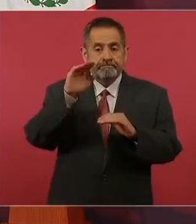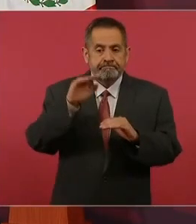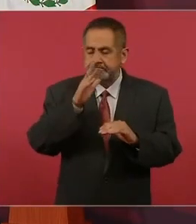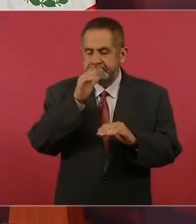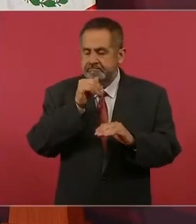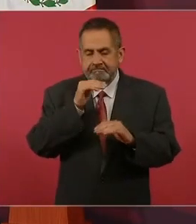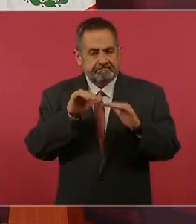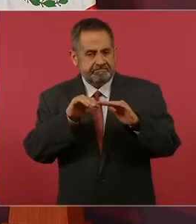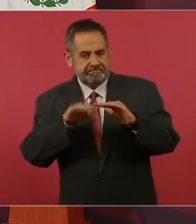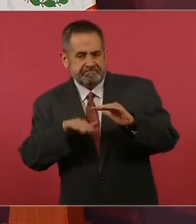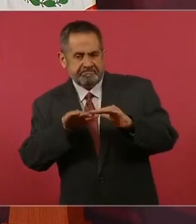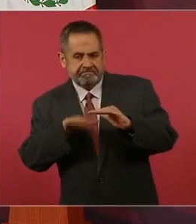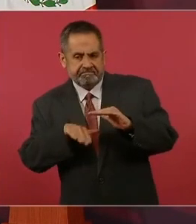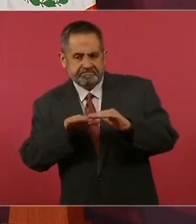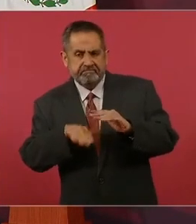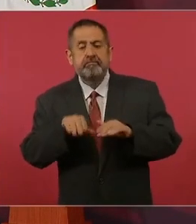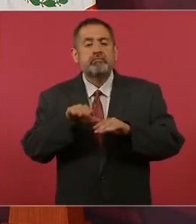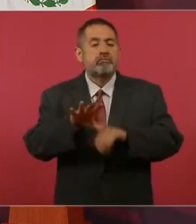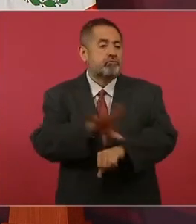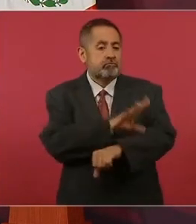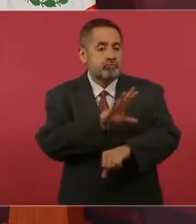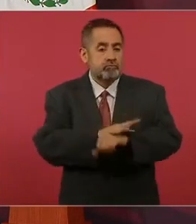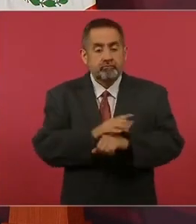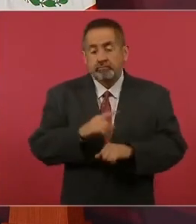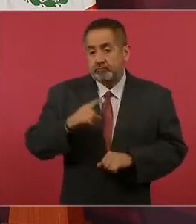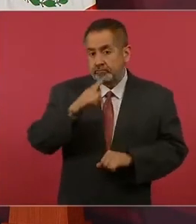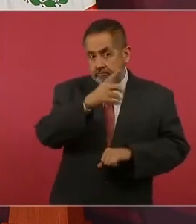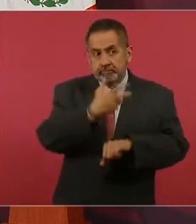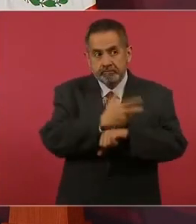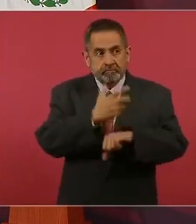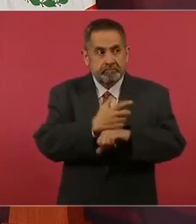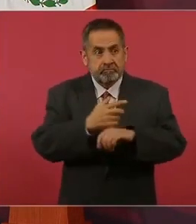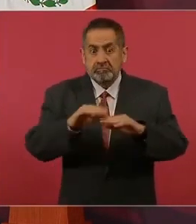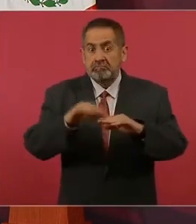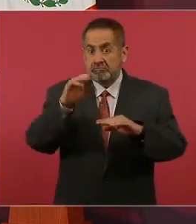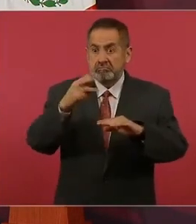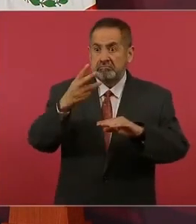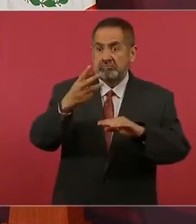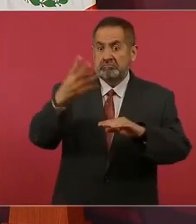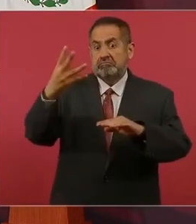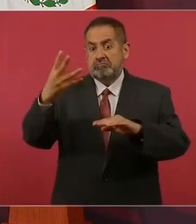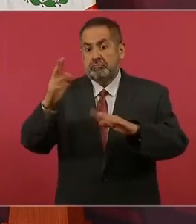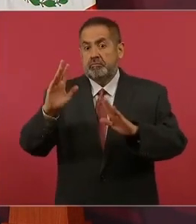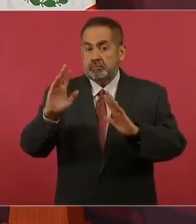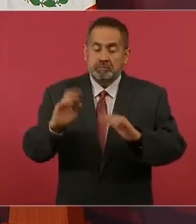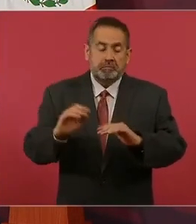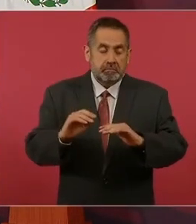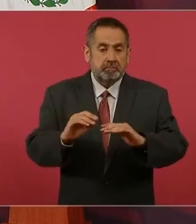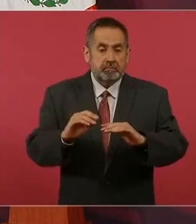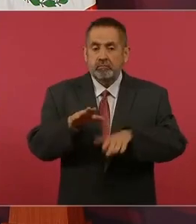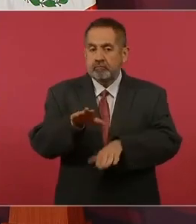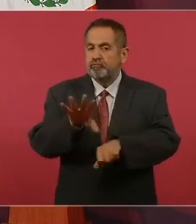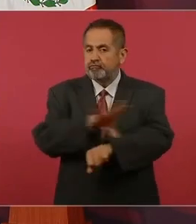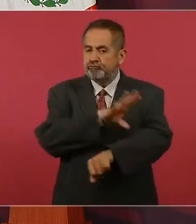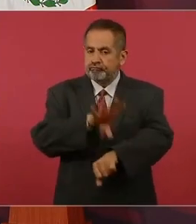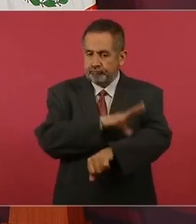energéticos. Ellos llegaron a tener 3, 4 puntos en